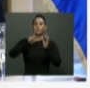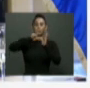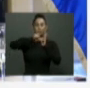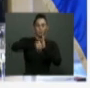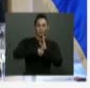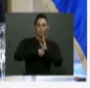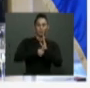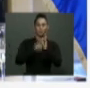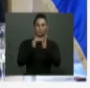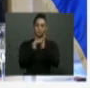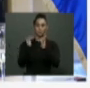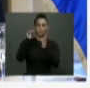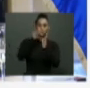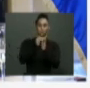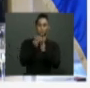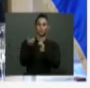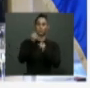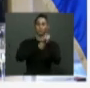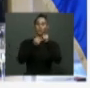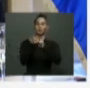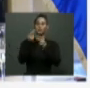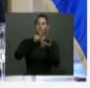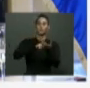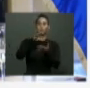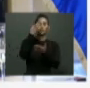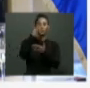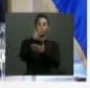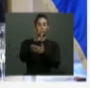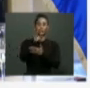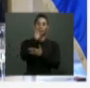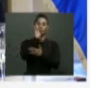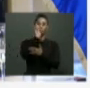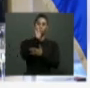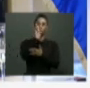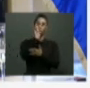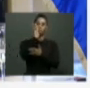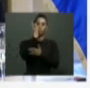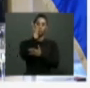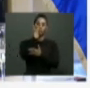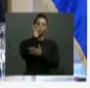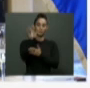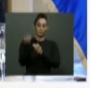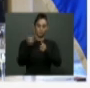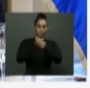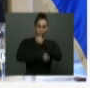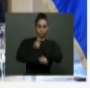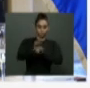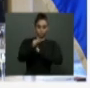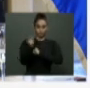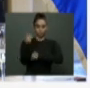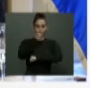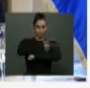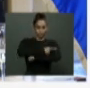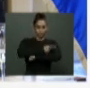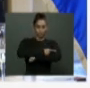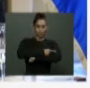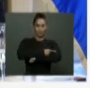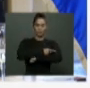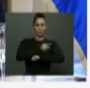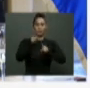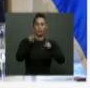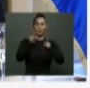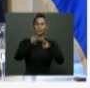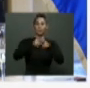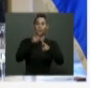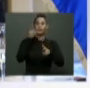usa tu mascarilla y usted está vacunado usted se curan en salud y aún se puede infectar